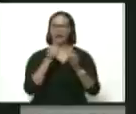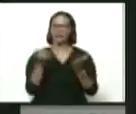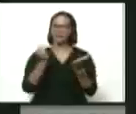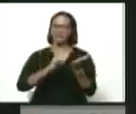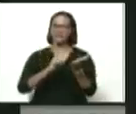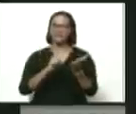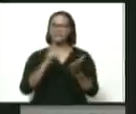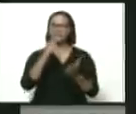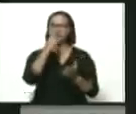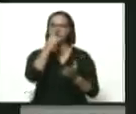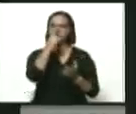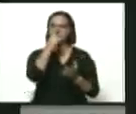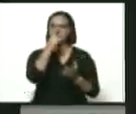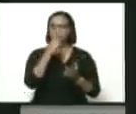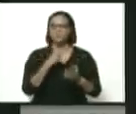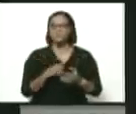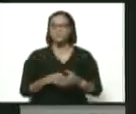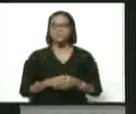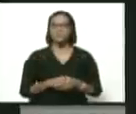mazo dando,